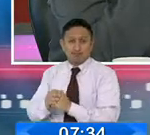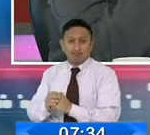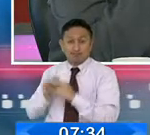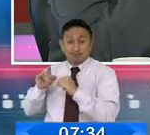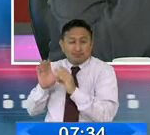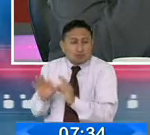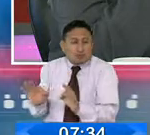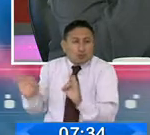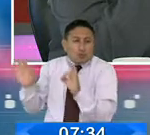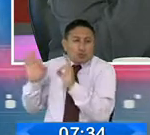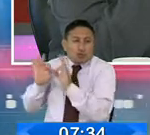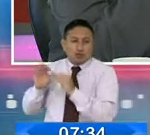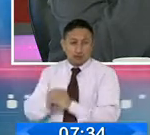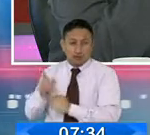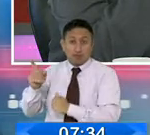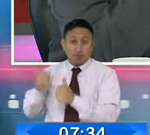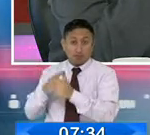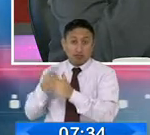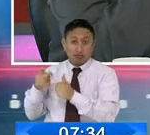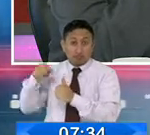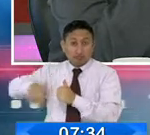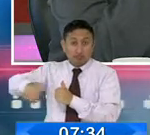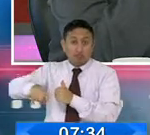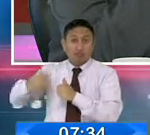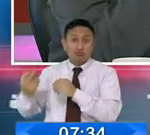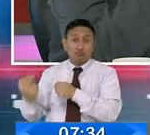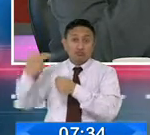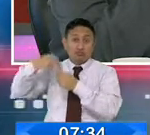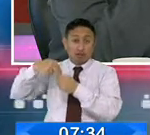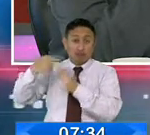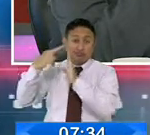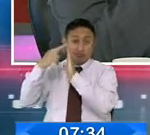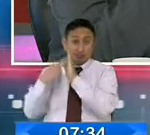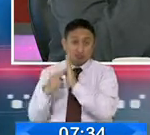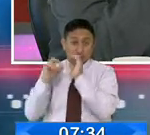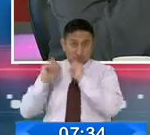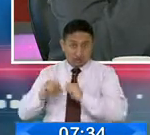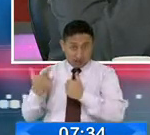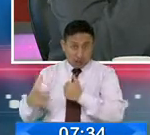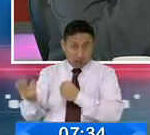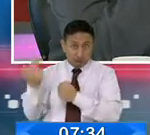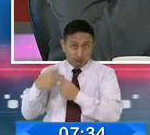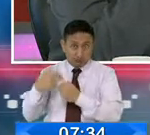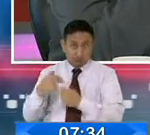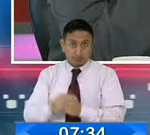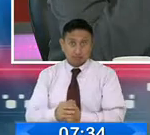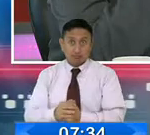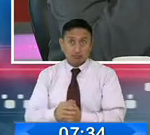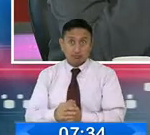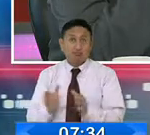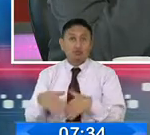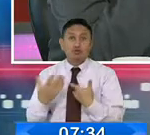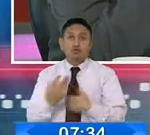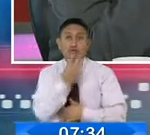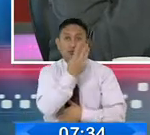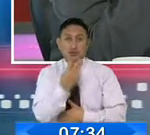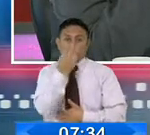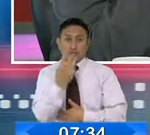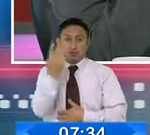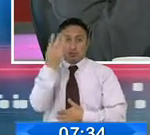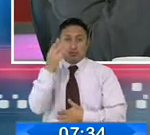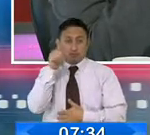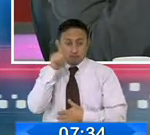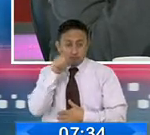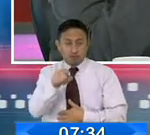fundamental, luego de registrarse su participación, que las estamos recibiendo, entrando a la página web